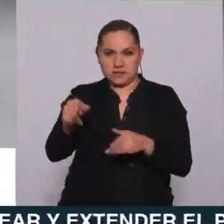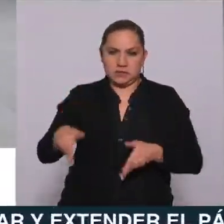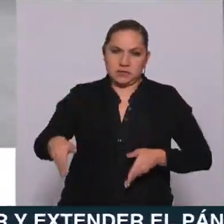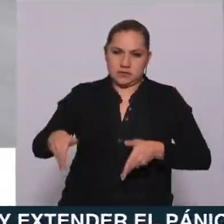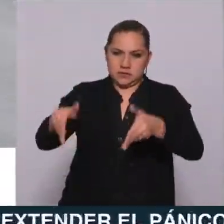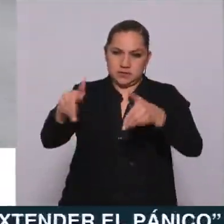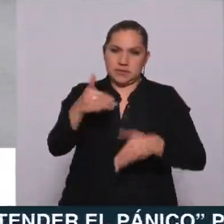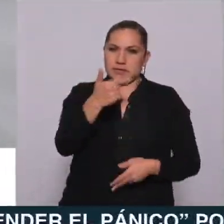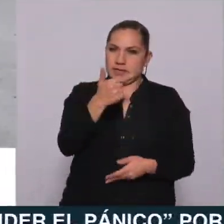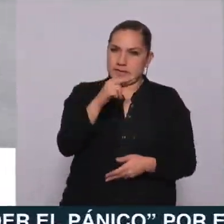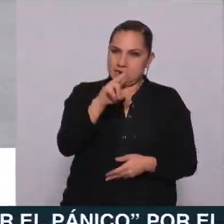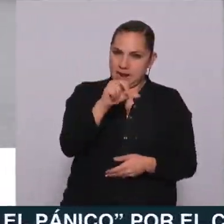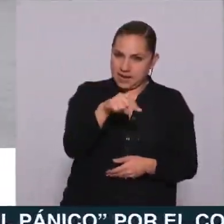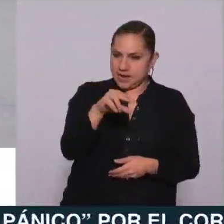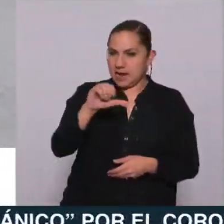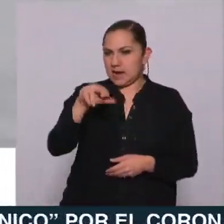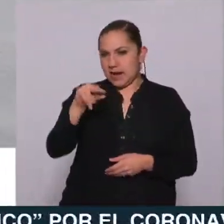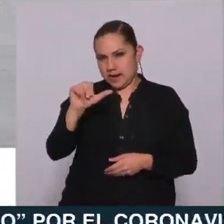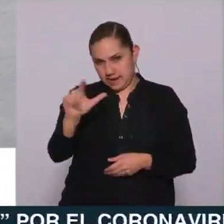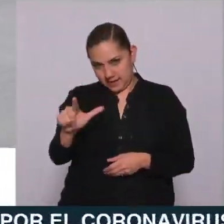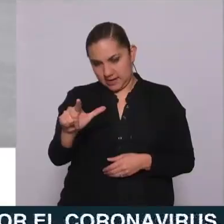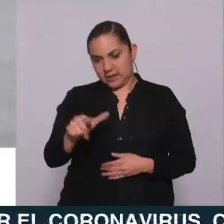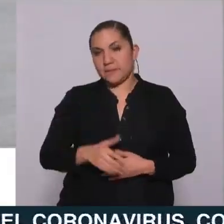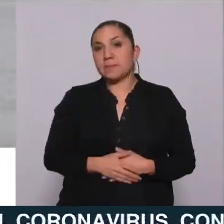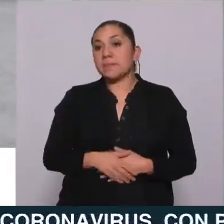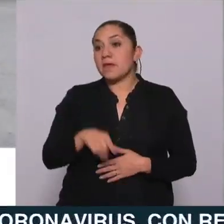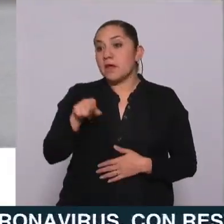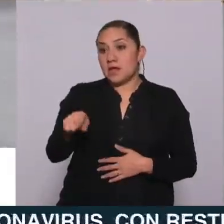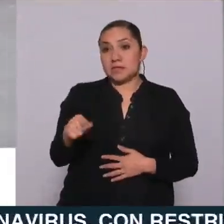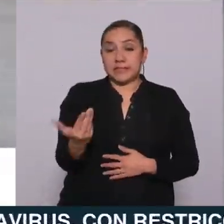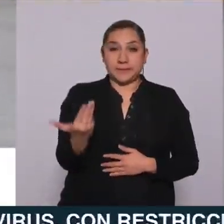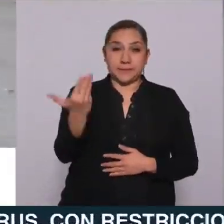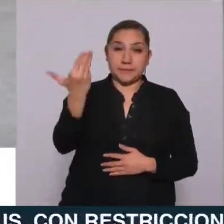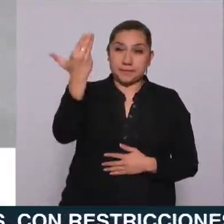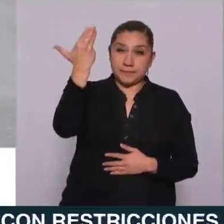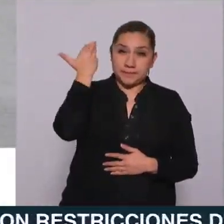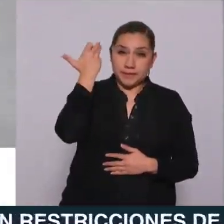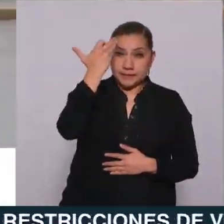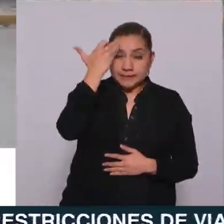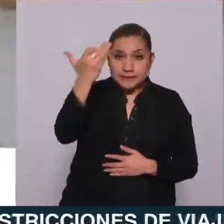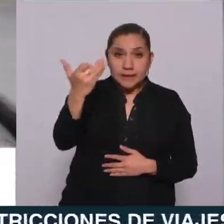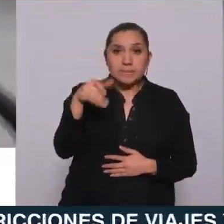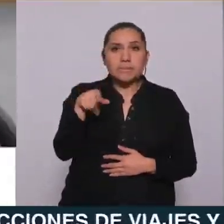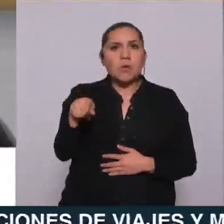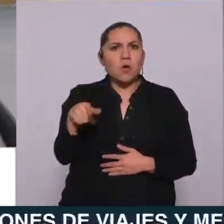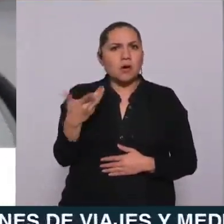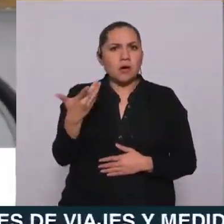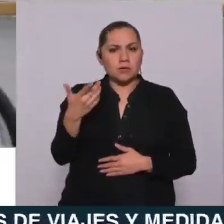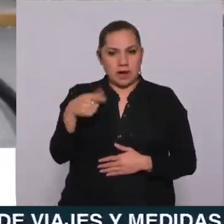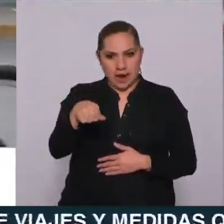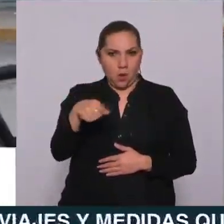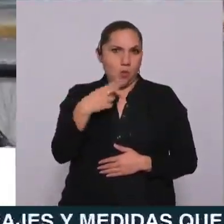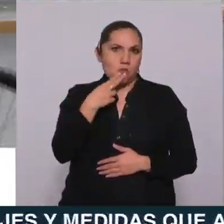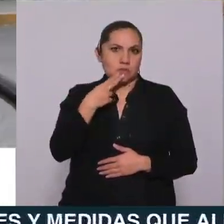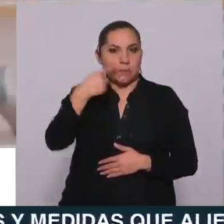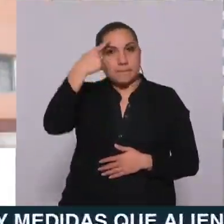pero en aquel tiempo, bueno, era para acarrear las aguas negras que